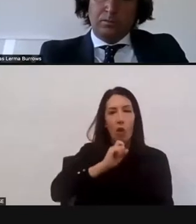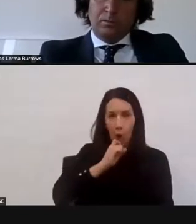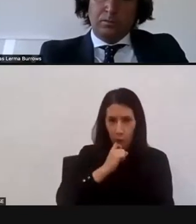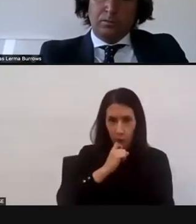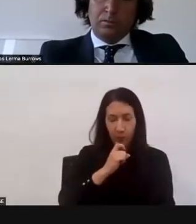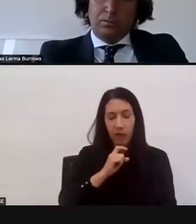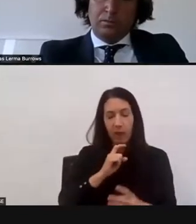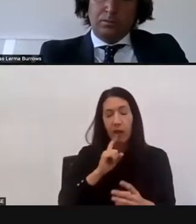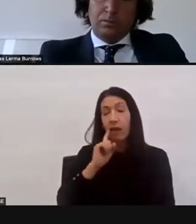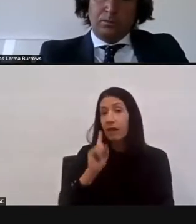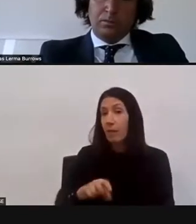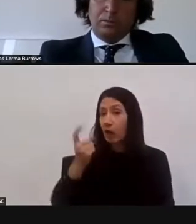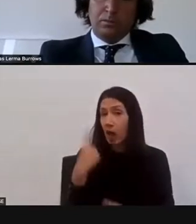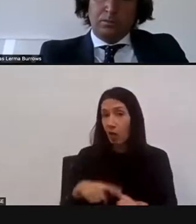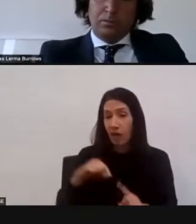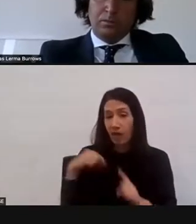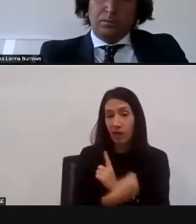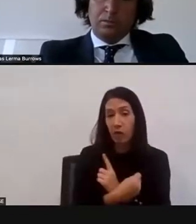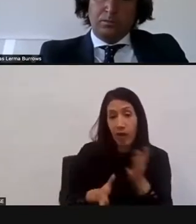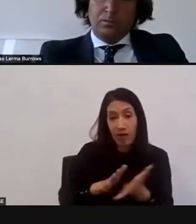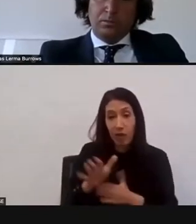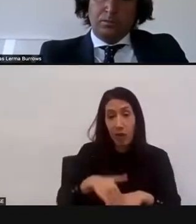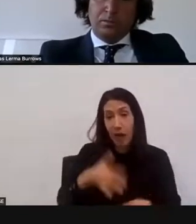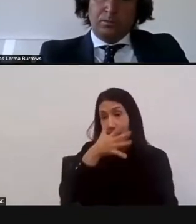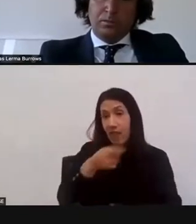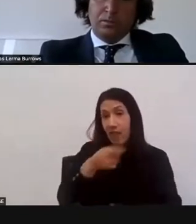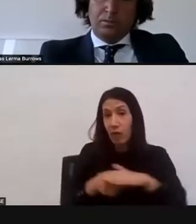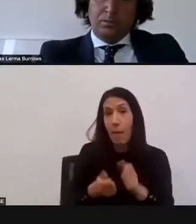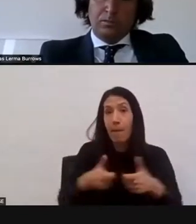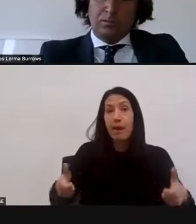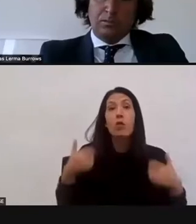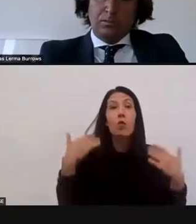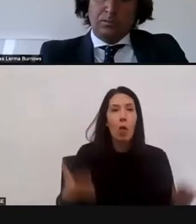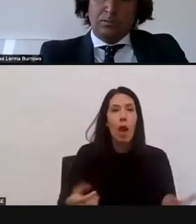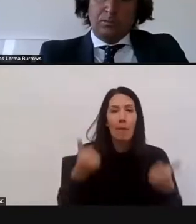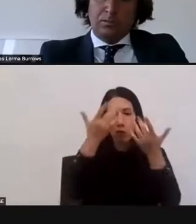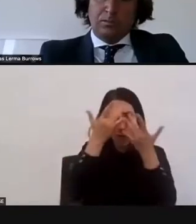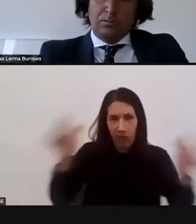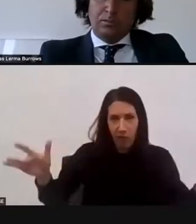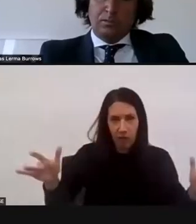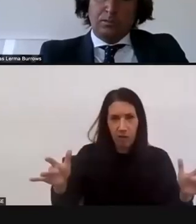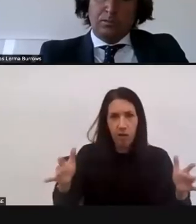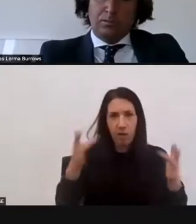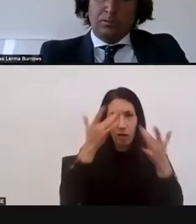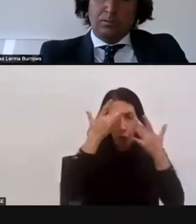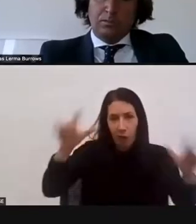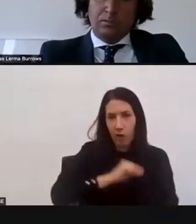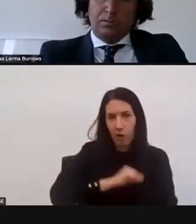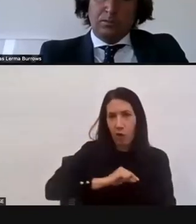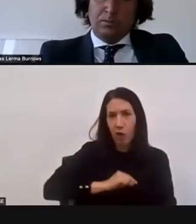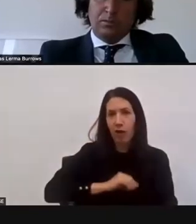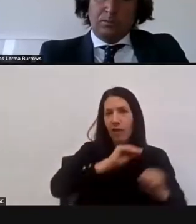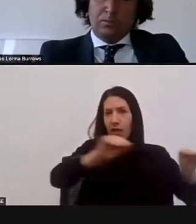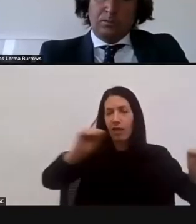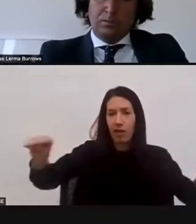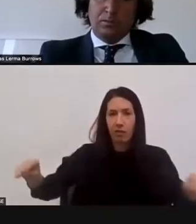puede haber influido en el aumento de denuncias es justamente una mayor concienciación y una sensibilización por